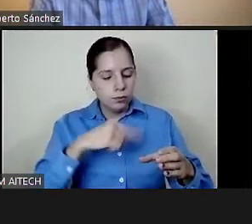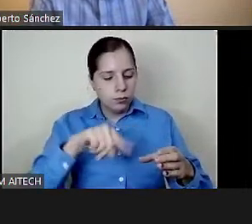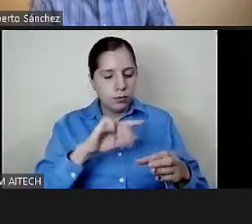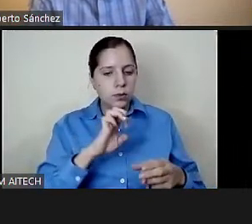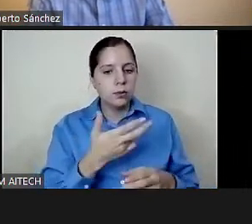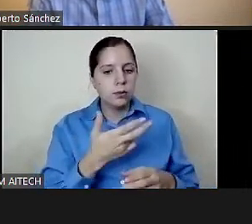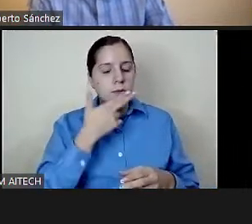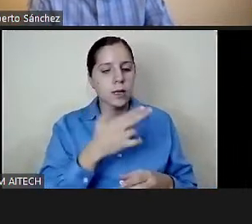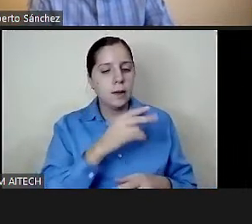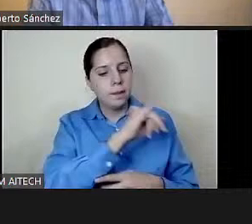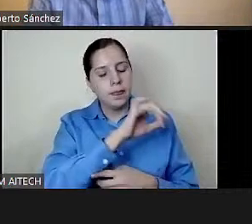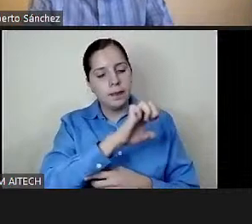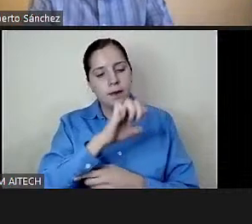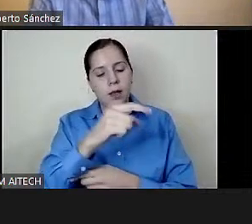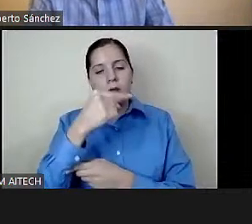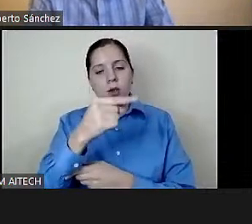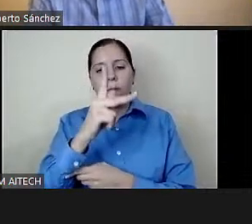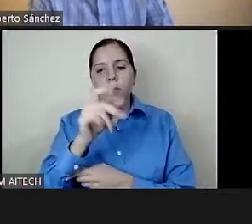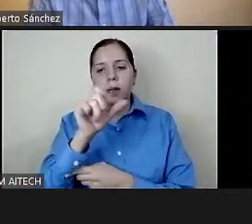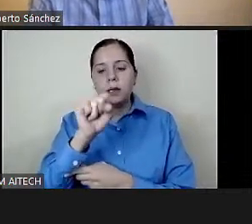de clave